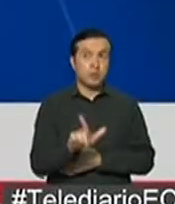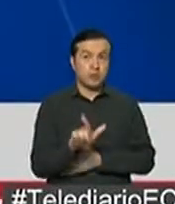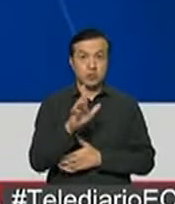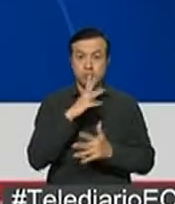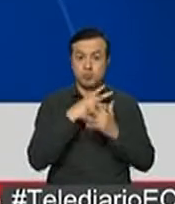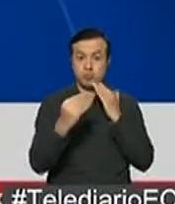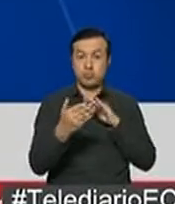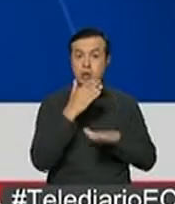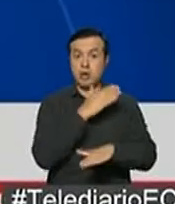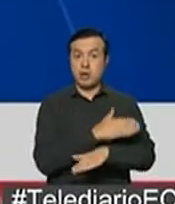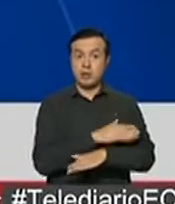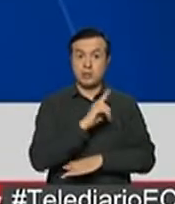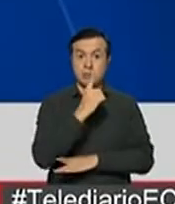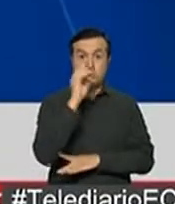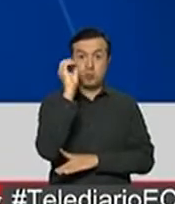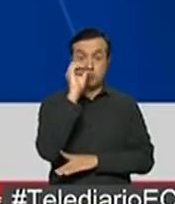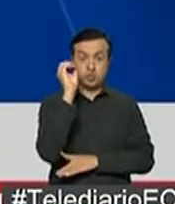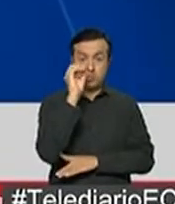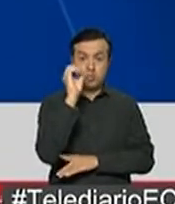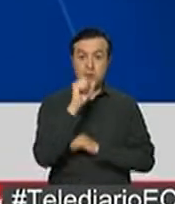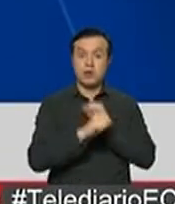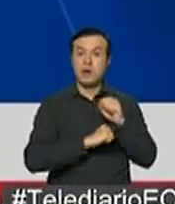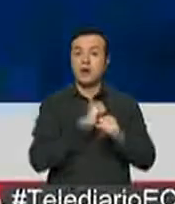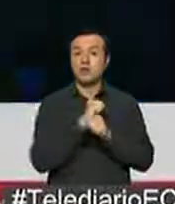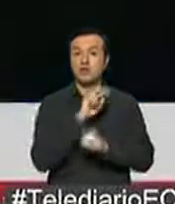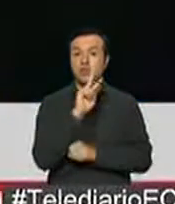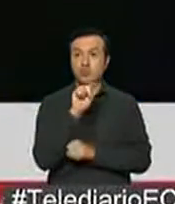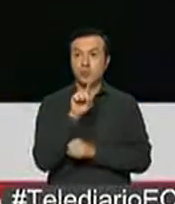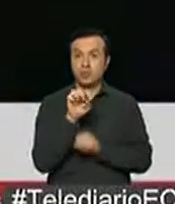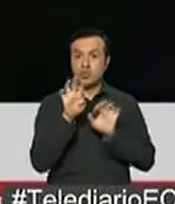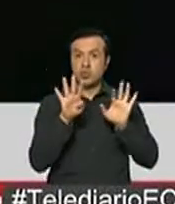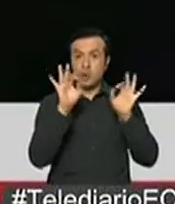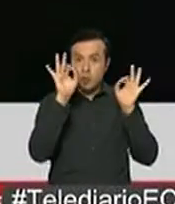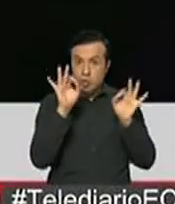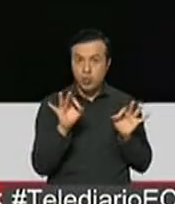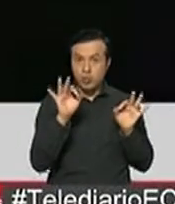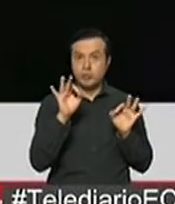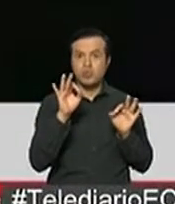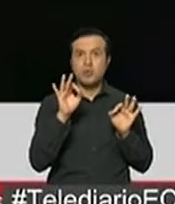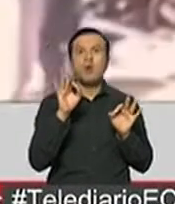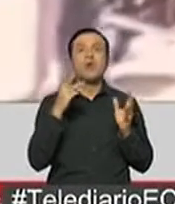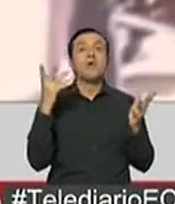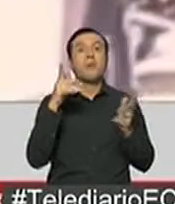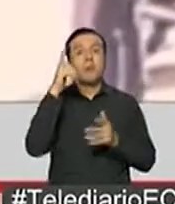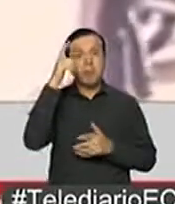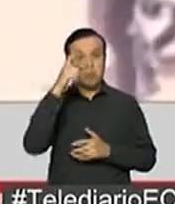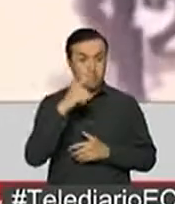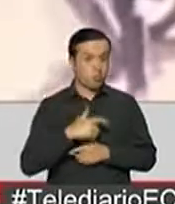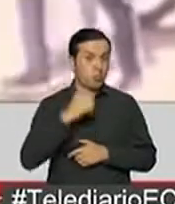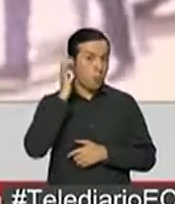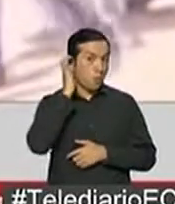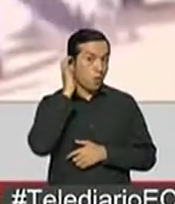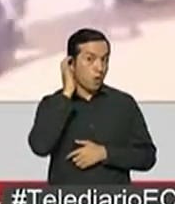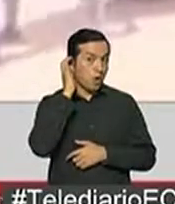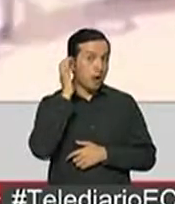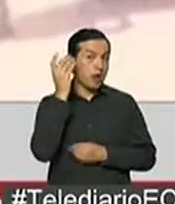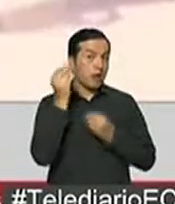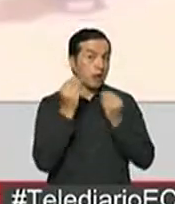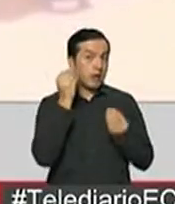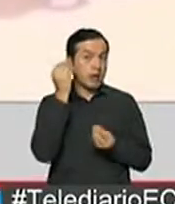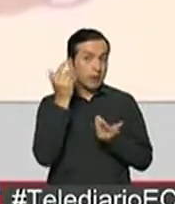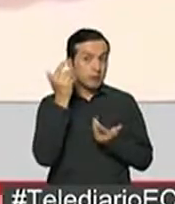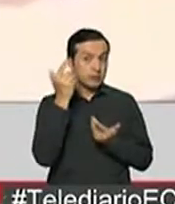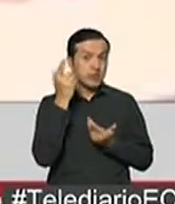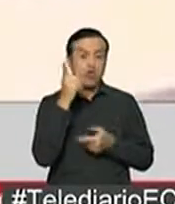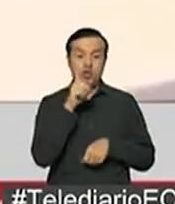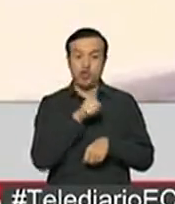prófuga desde el pasado primero de octubre de 2019 fecha en que protagonizó una cinematográfica fuga al descender a través